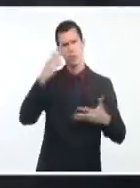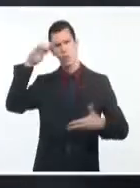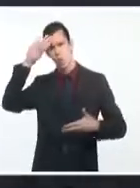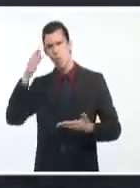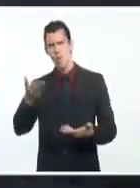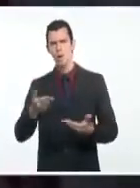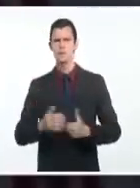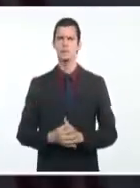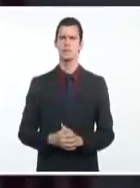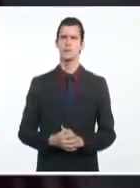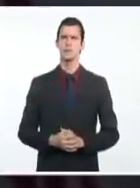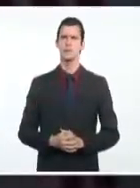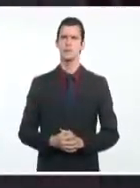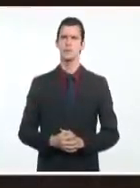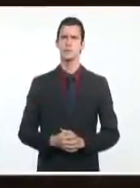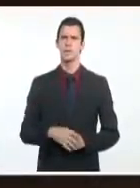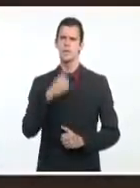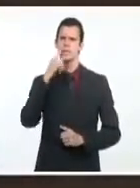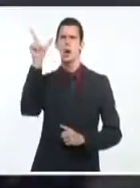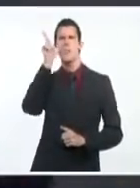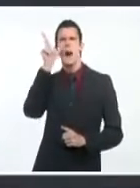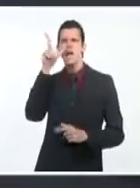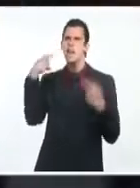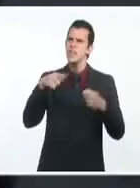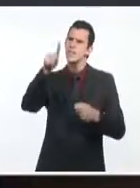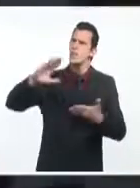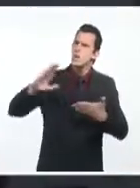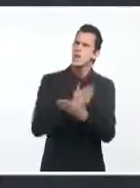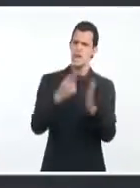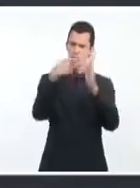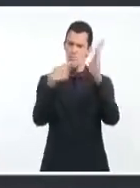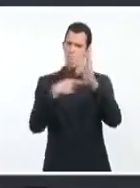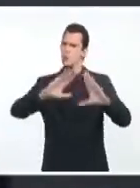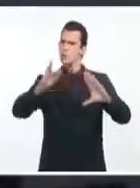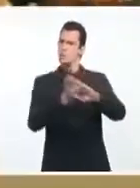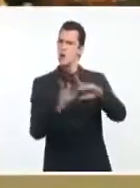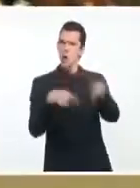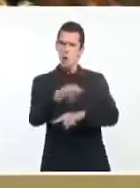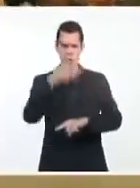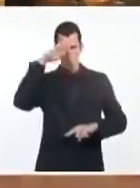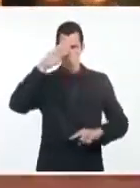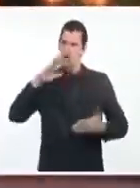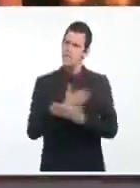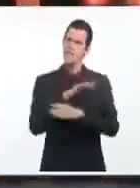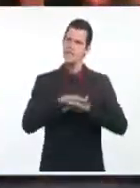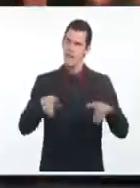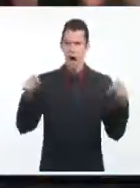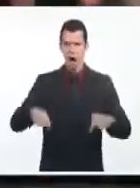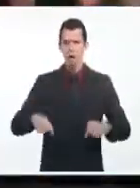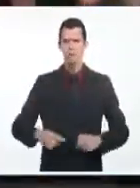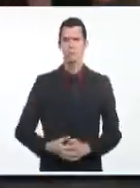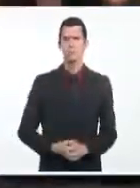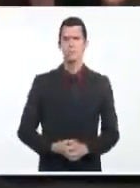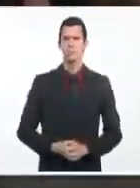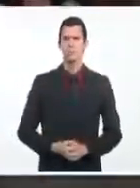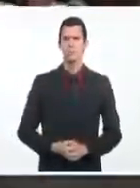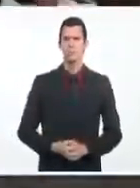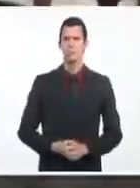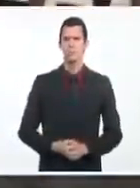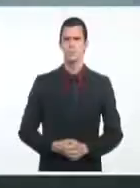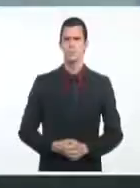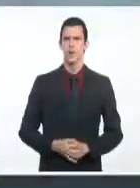Biden, levanta las sanciones. Biden, levanta las sanciones. El Comité de Solidaridad con Cuba en Puerto